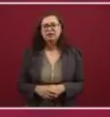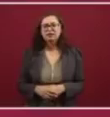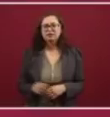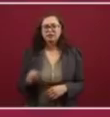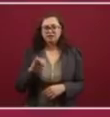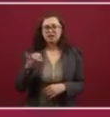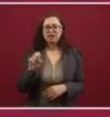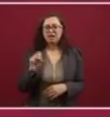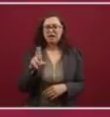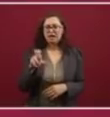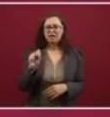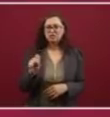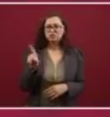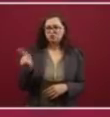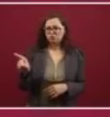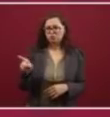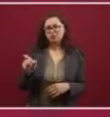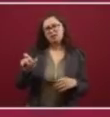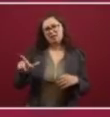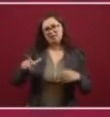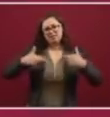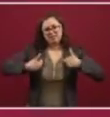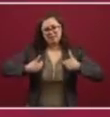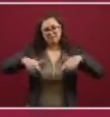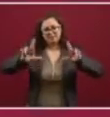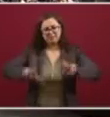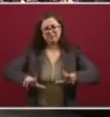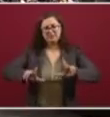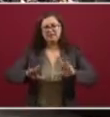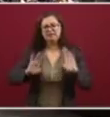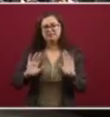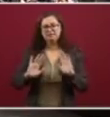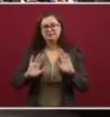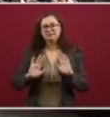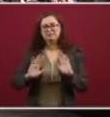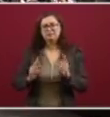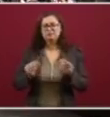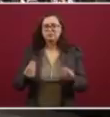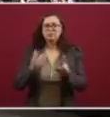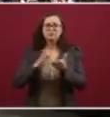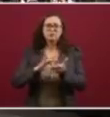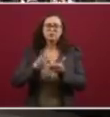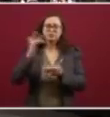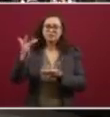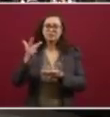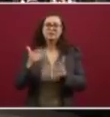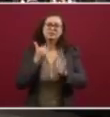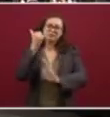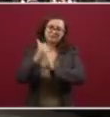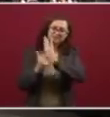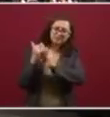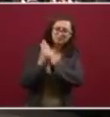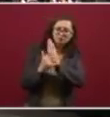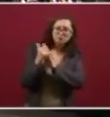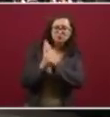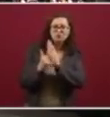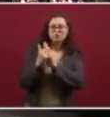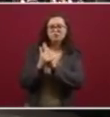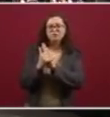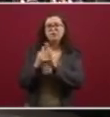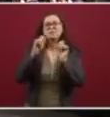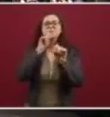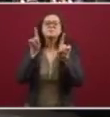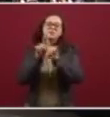estaría representándome, y le agradezco mucho a los de YouTube y a los